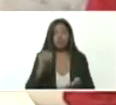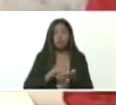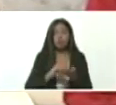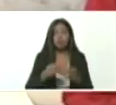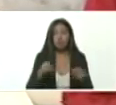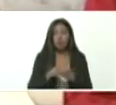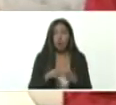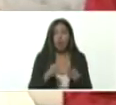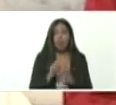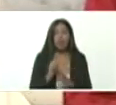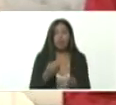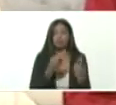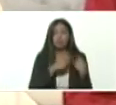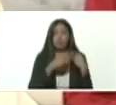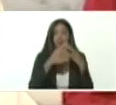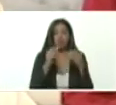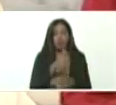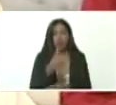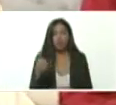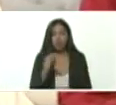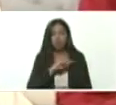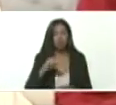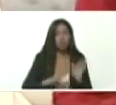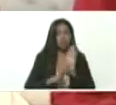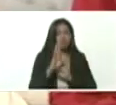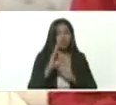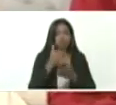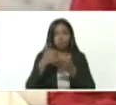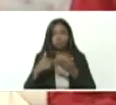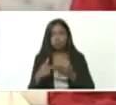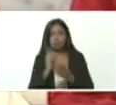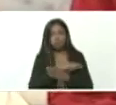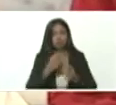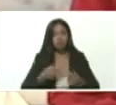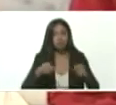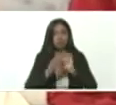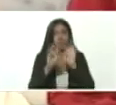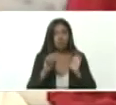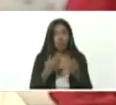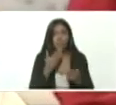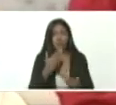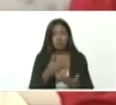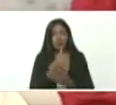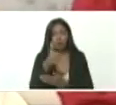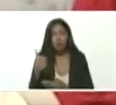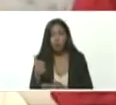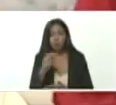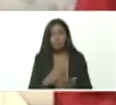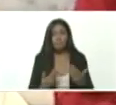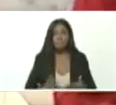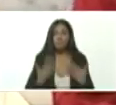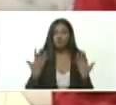tarea a todos, que la estamos desarrollando con el Poder Popular, y yo le he pedido a todos que le pongamos el mayor entusiasmo.